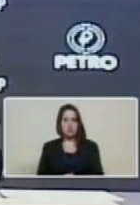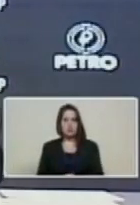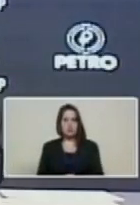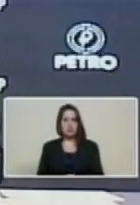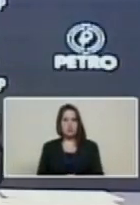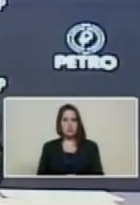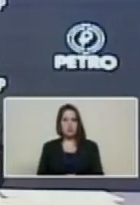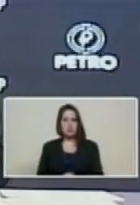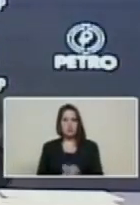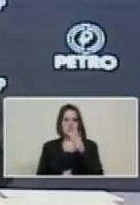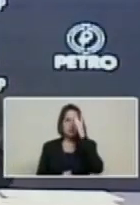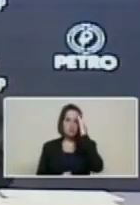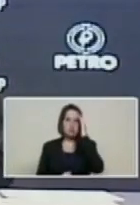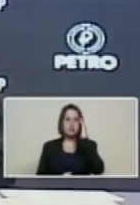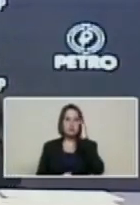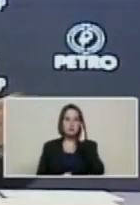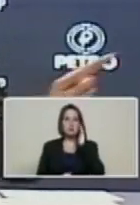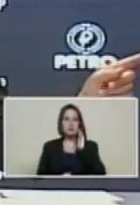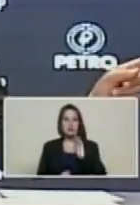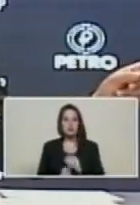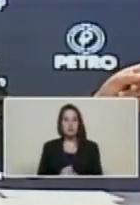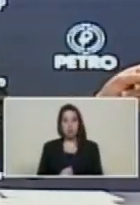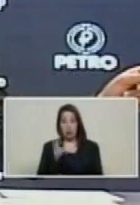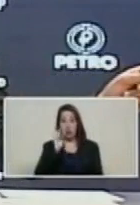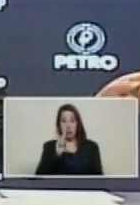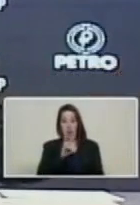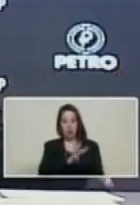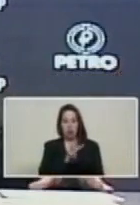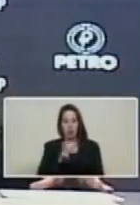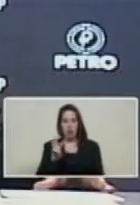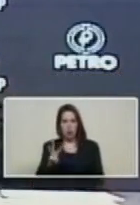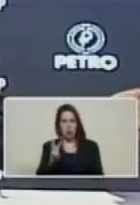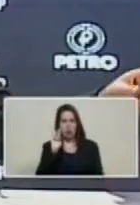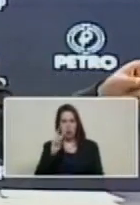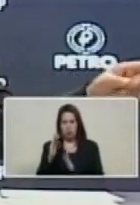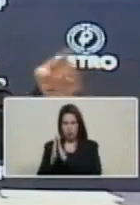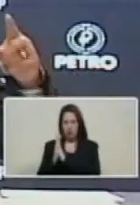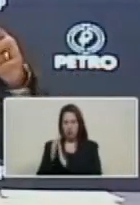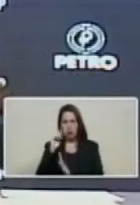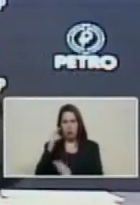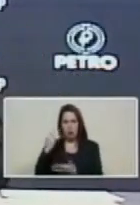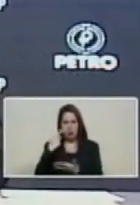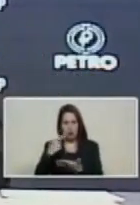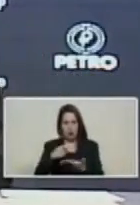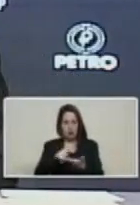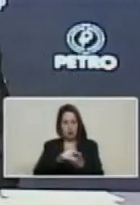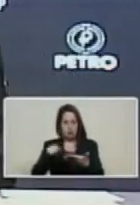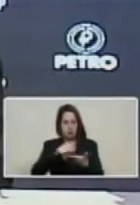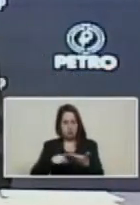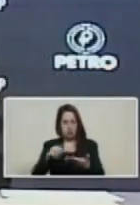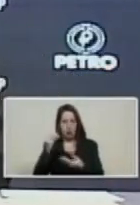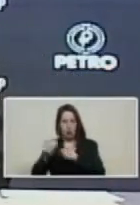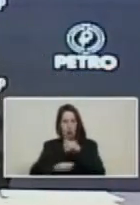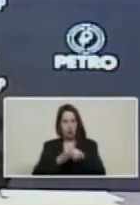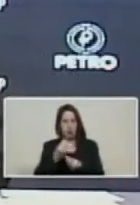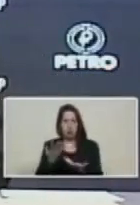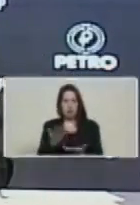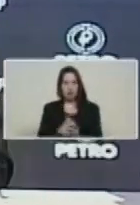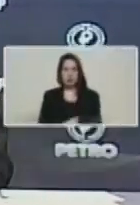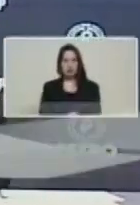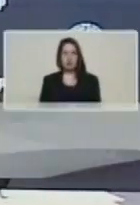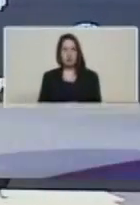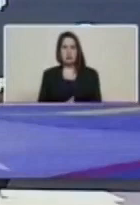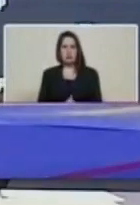podrán ingresar a nuestra página. Por favor, vamos a indicar cómo se ingresa a la página